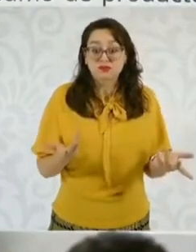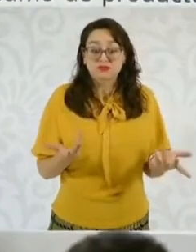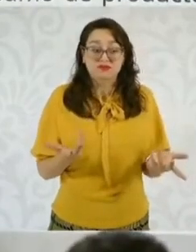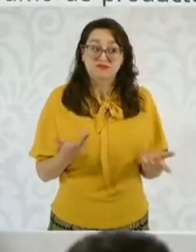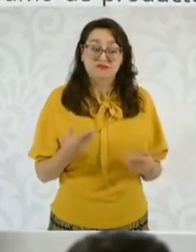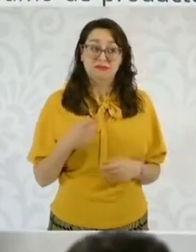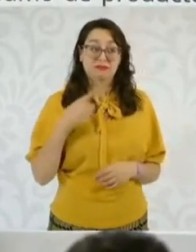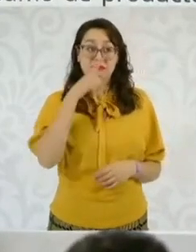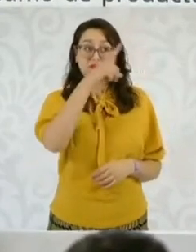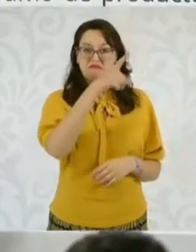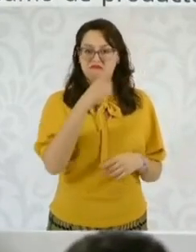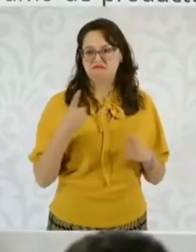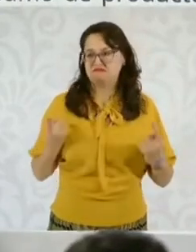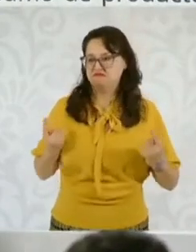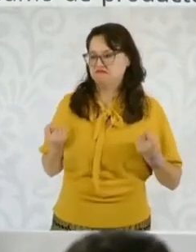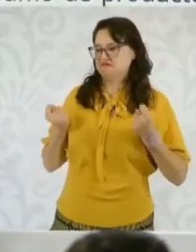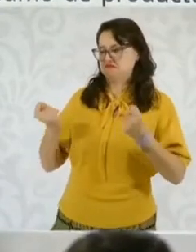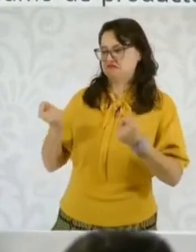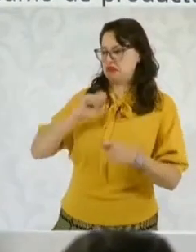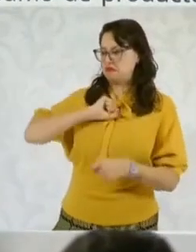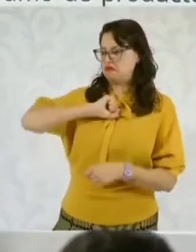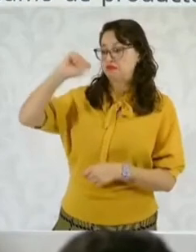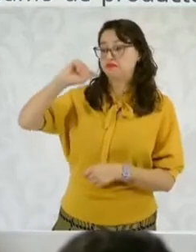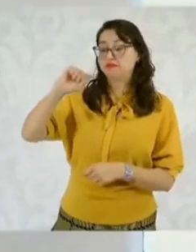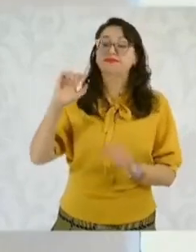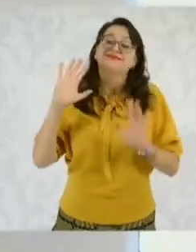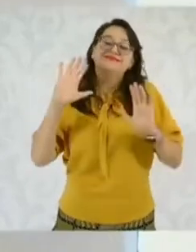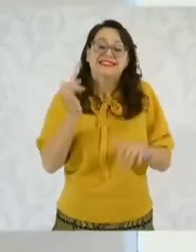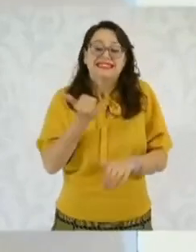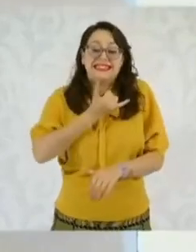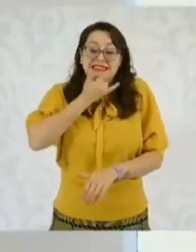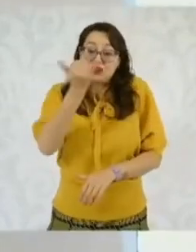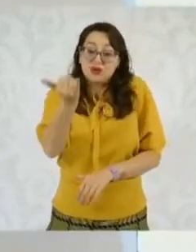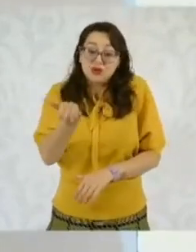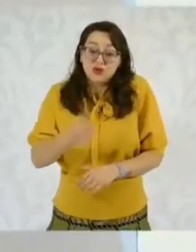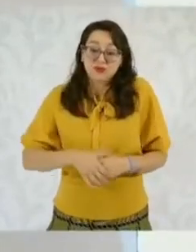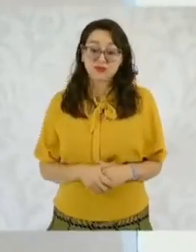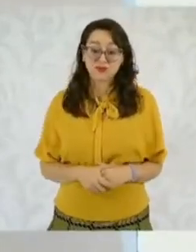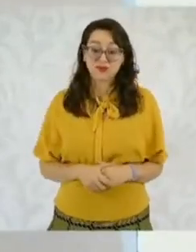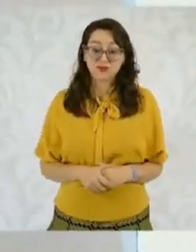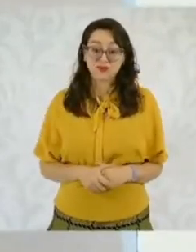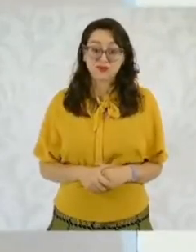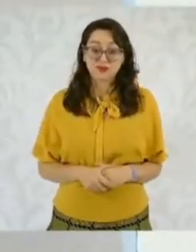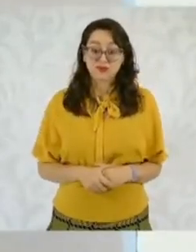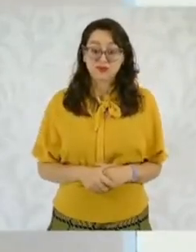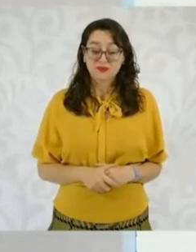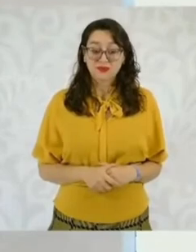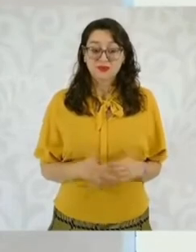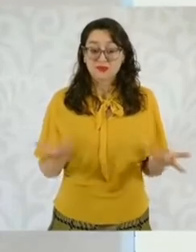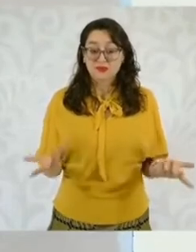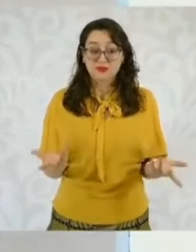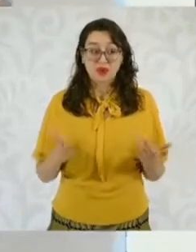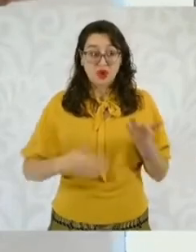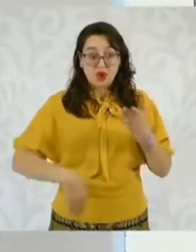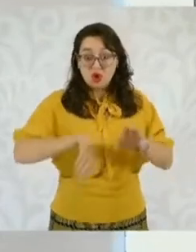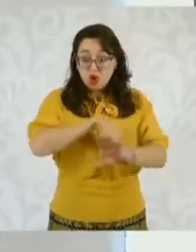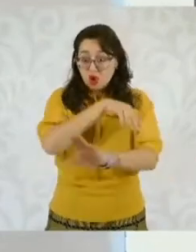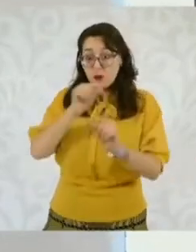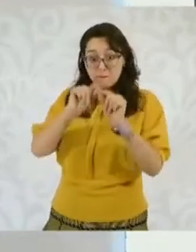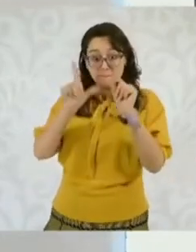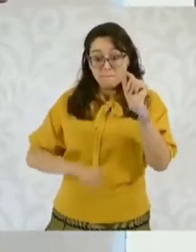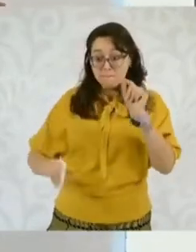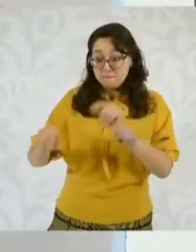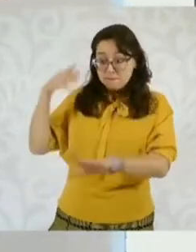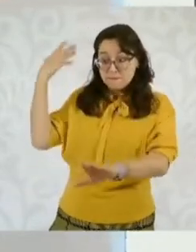error estratégico una tarifa de 25%. Conviene tenerlo claro. El principal impacto